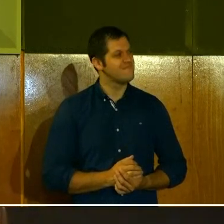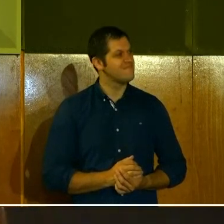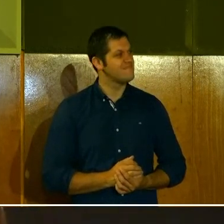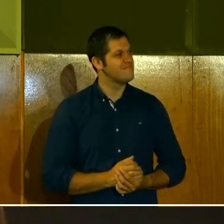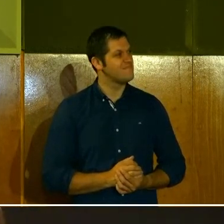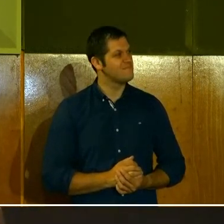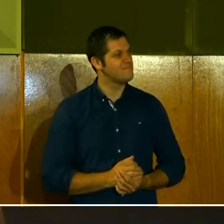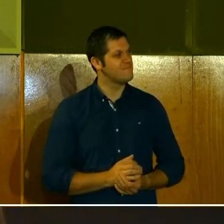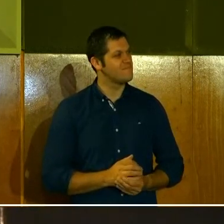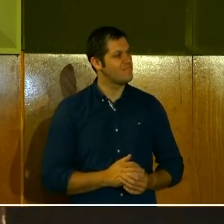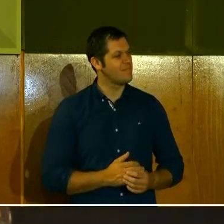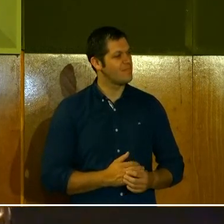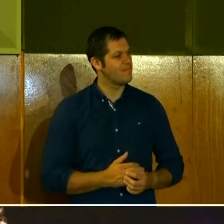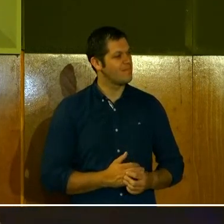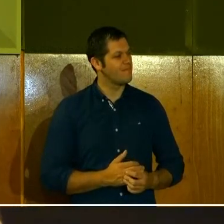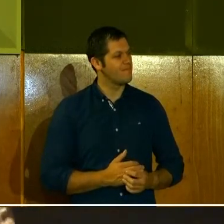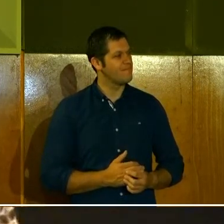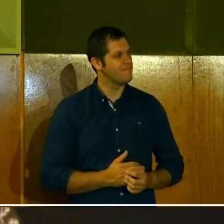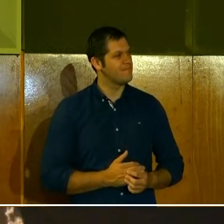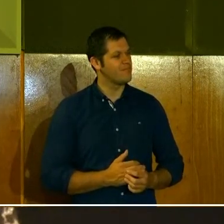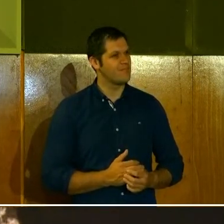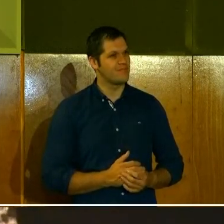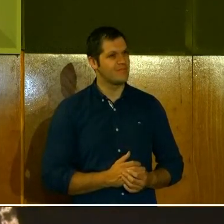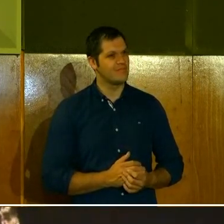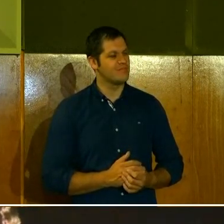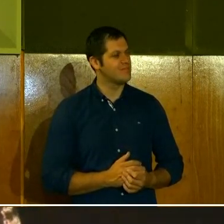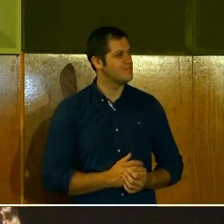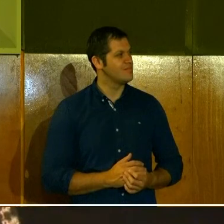mira ya nos están tomando fotos también